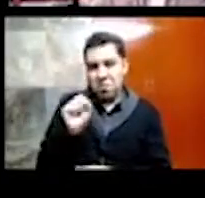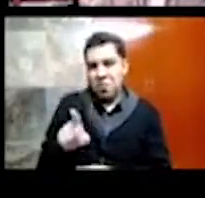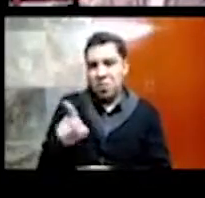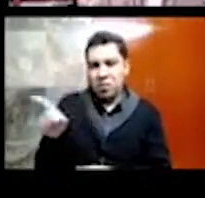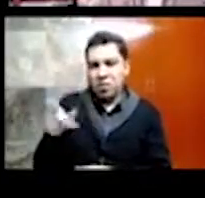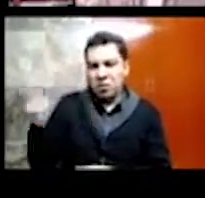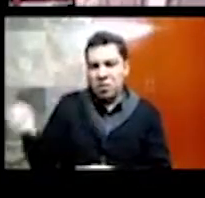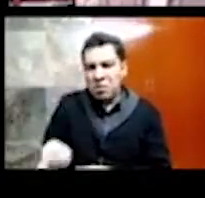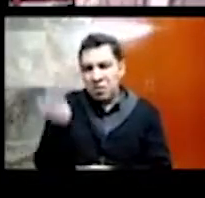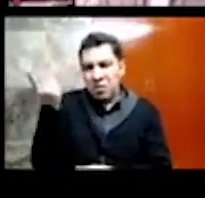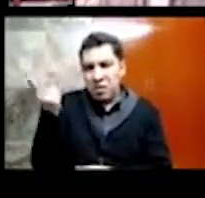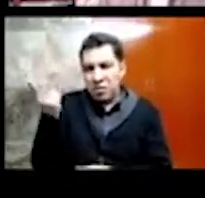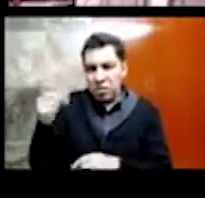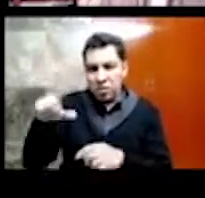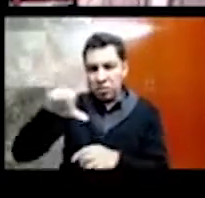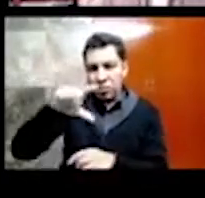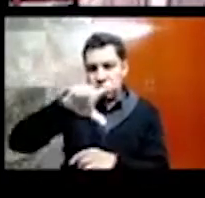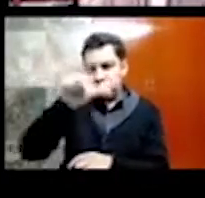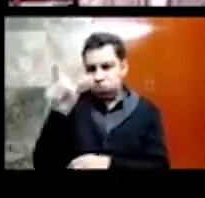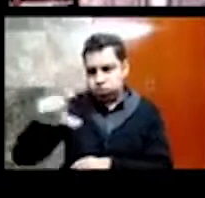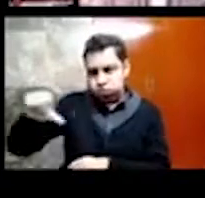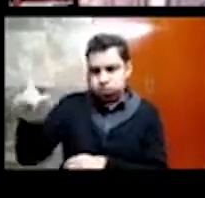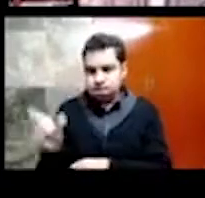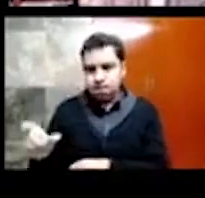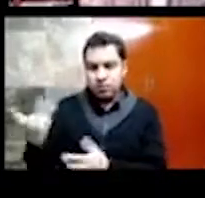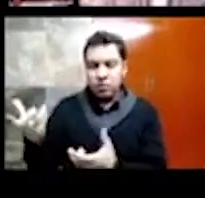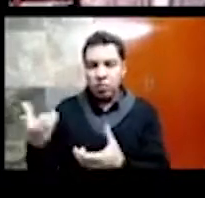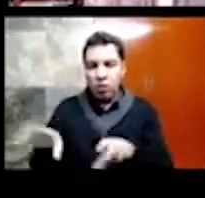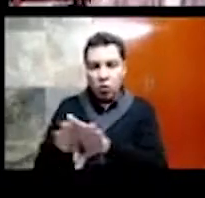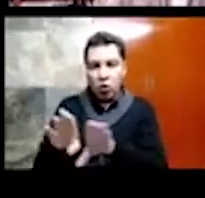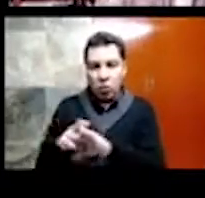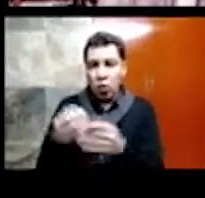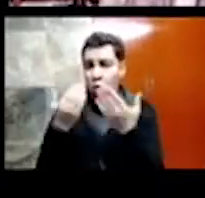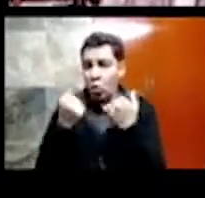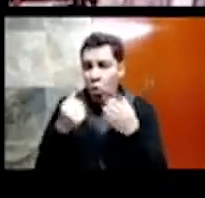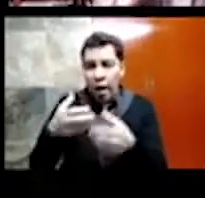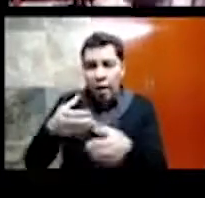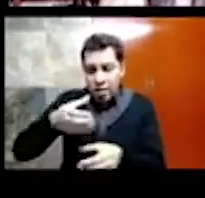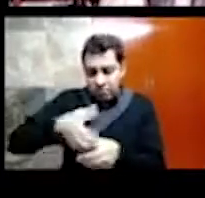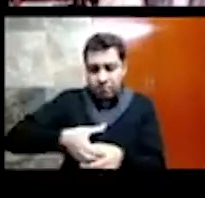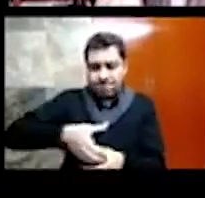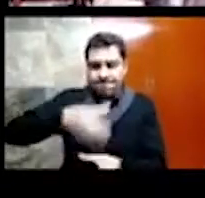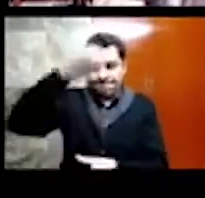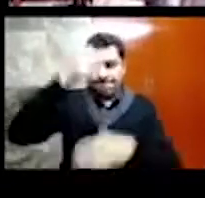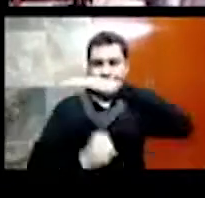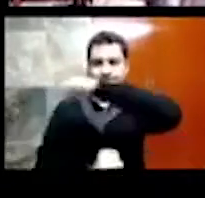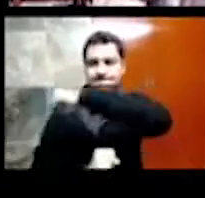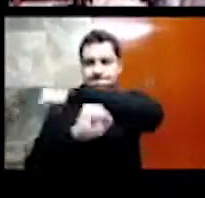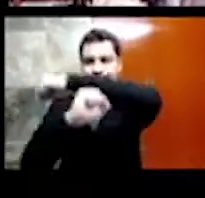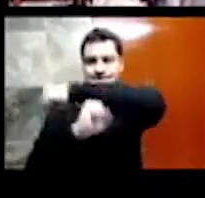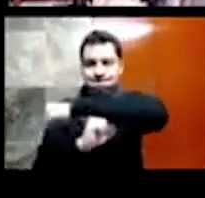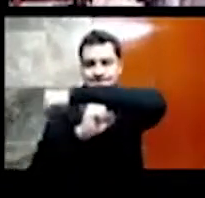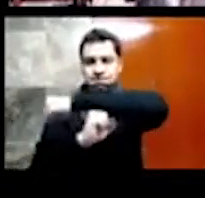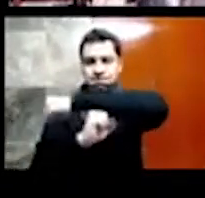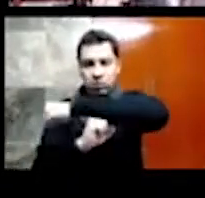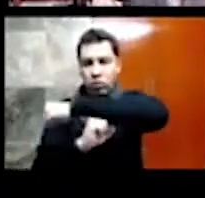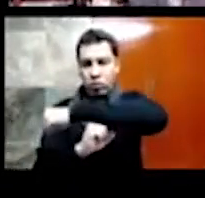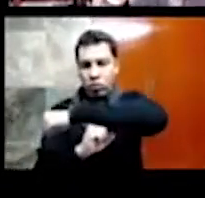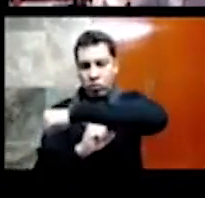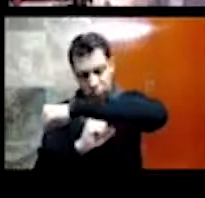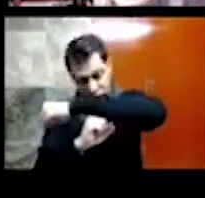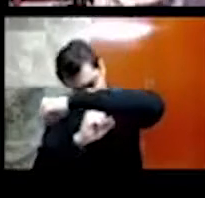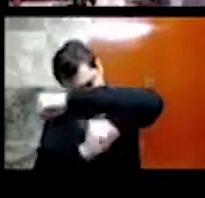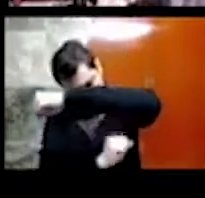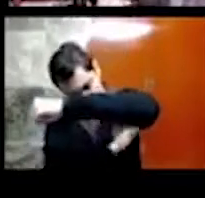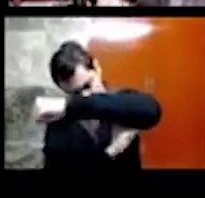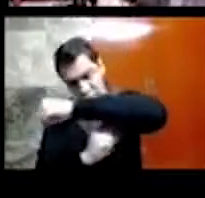preguntarle cómo espera sostener ese techo sin una columna ahí en medio, en el templo de Huitzilopochtli. Sí, no había vigas de